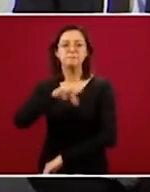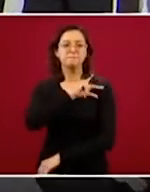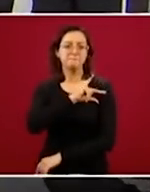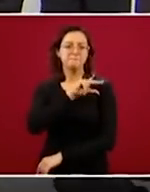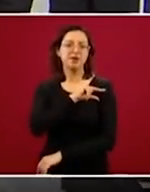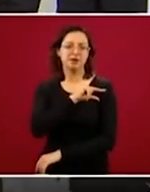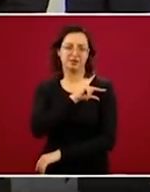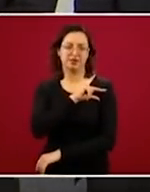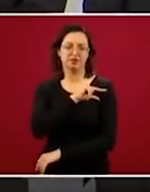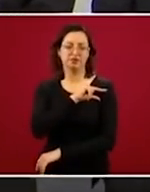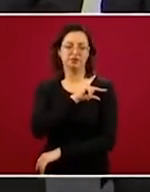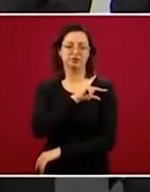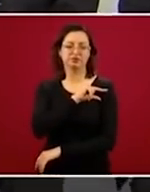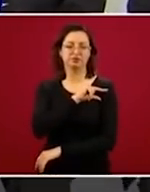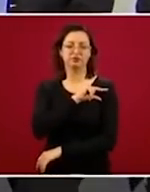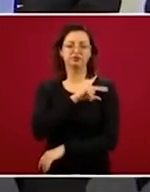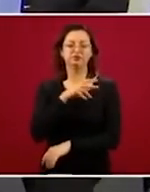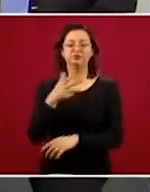no querían